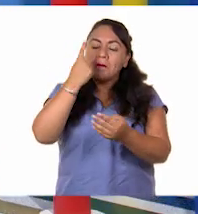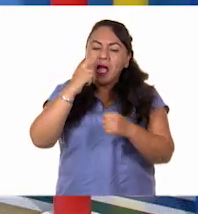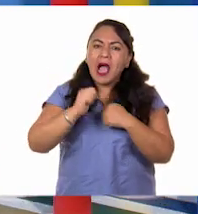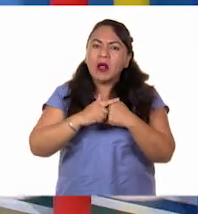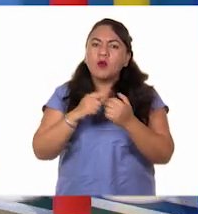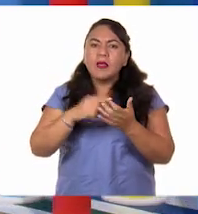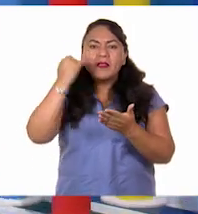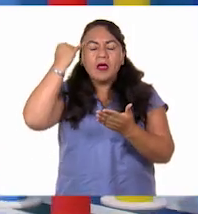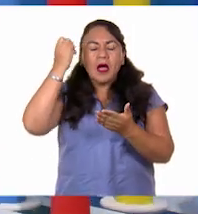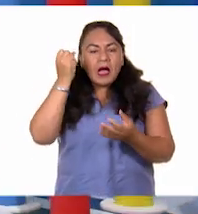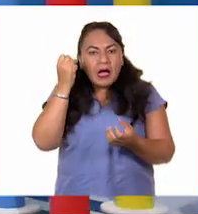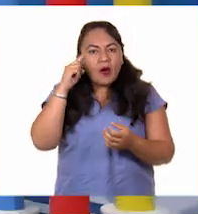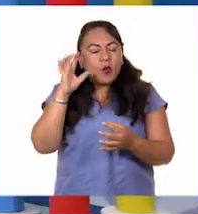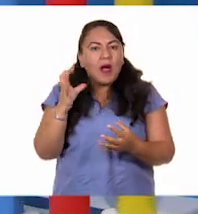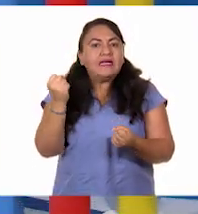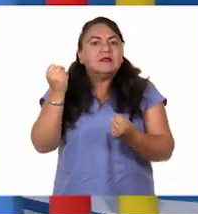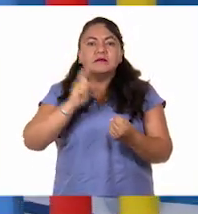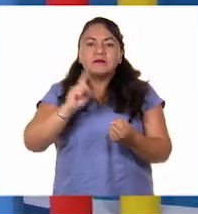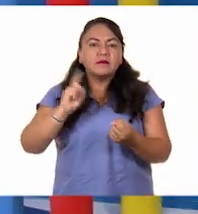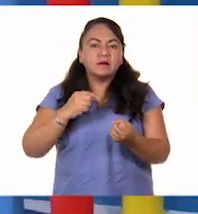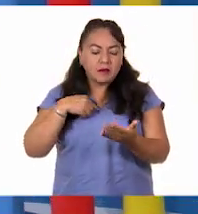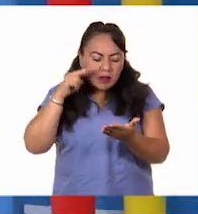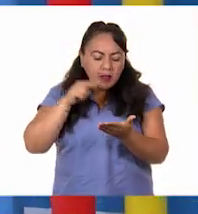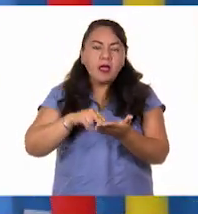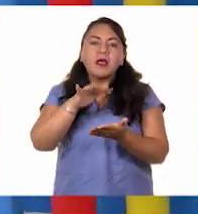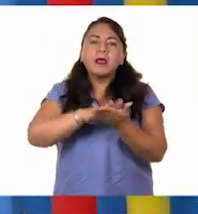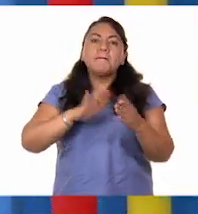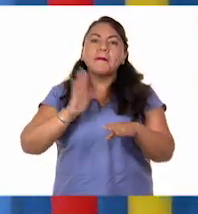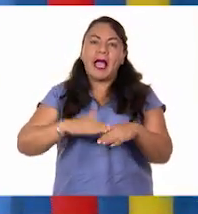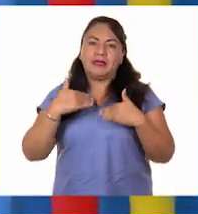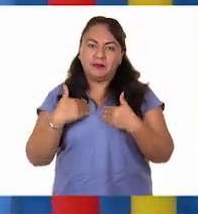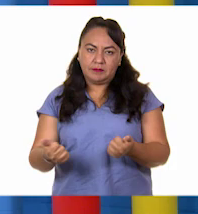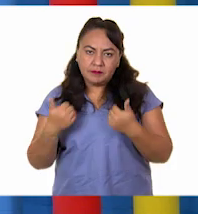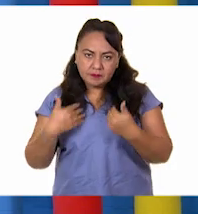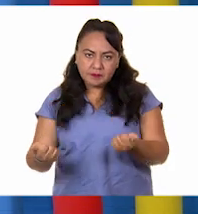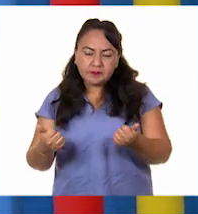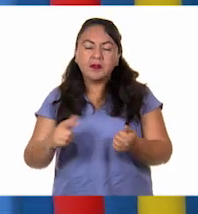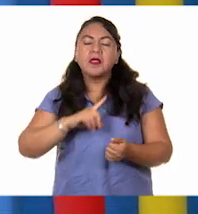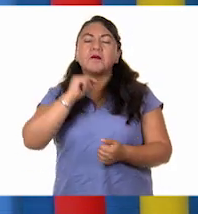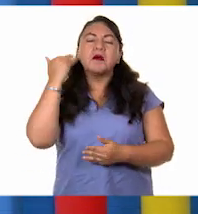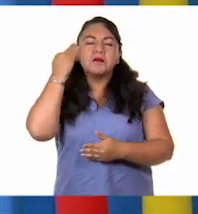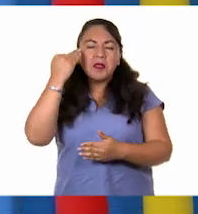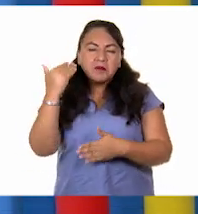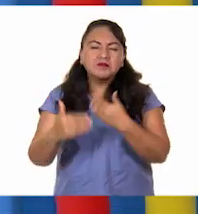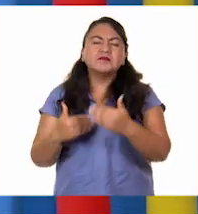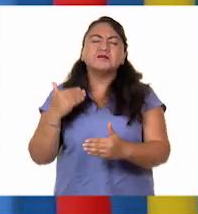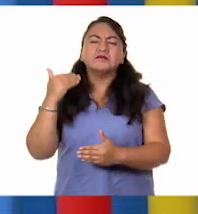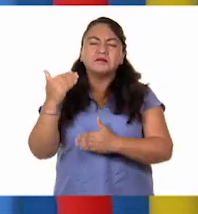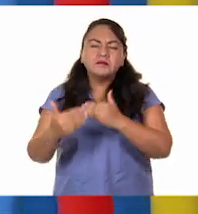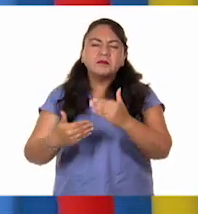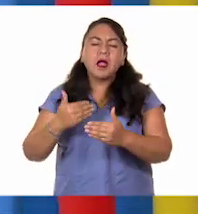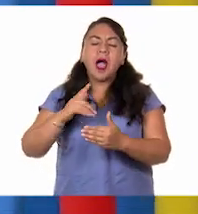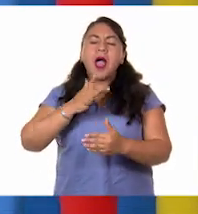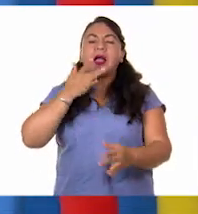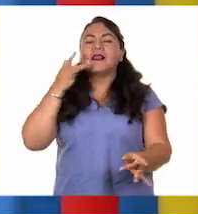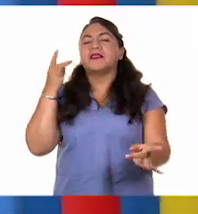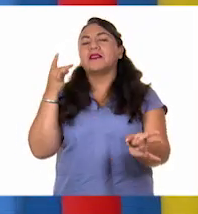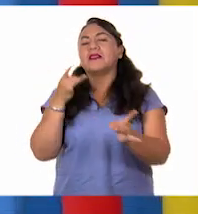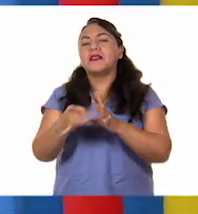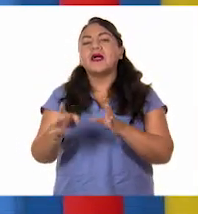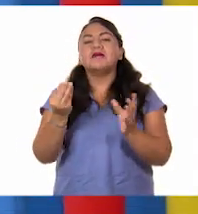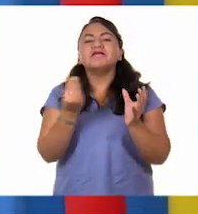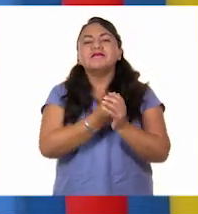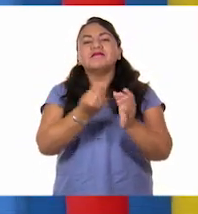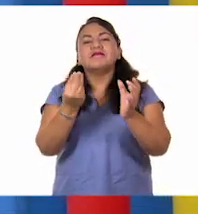ninguna idea importante y pues se entendiera mi texto. Y con el tiempo llegué a dominar la técnica de esos tipos